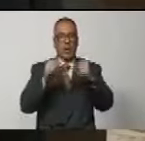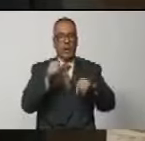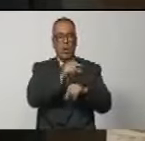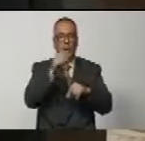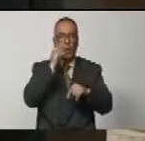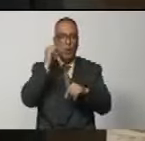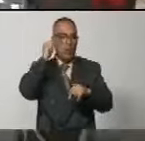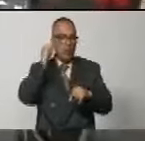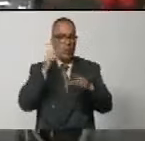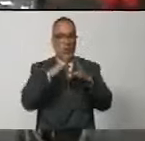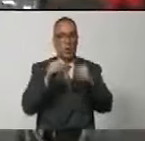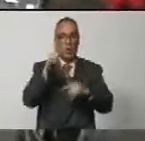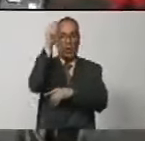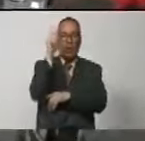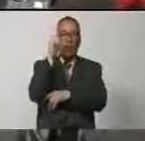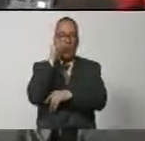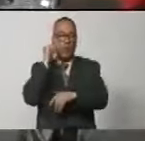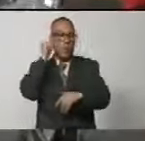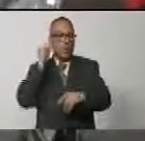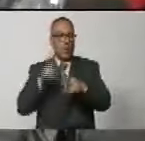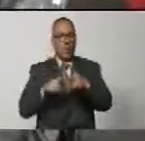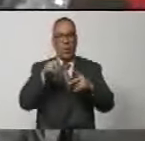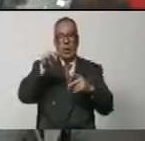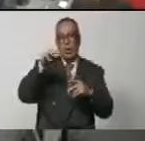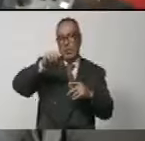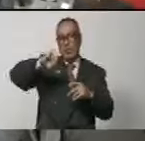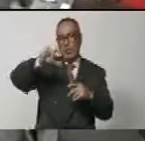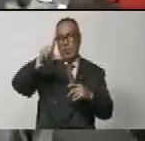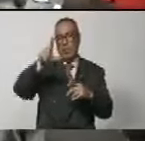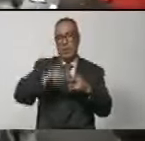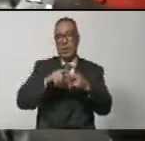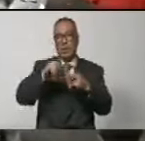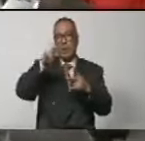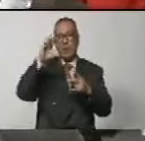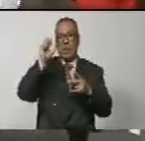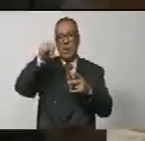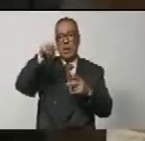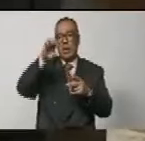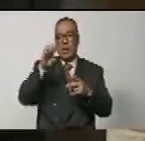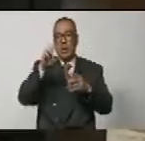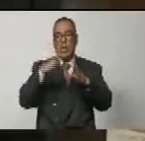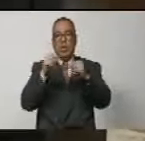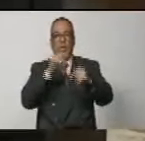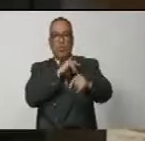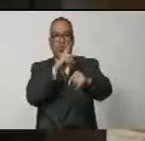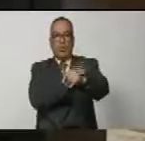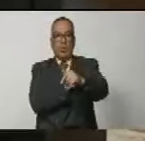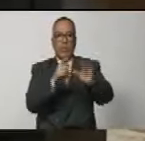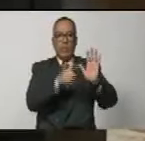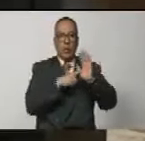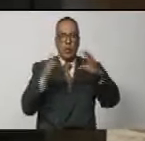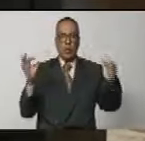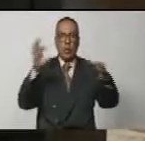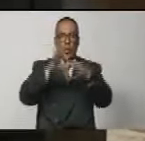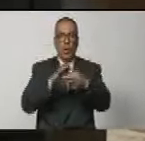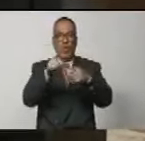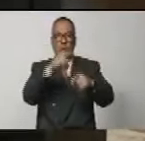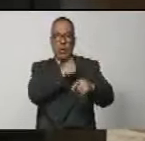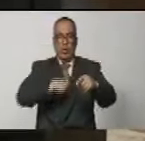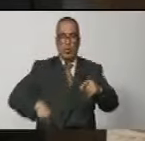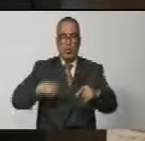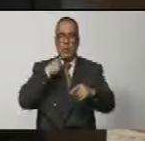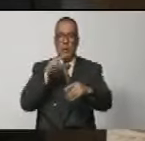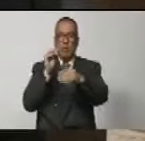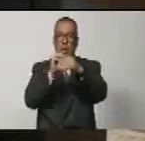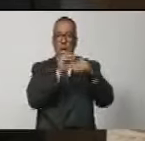a todos y a todas, a todos los diputados, al compañero Emilio, al compañero René. somos una fuerza, somos una unidad. El presidente nos